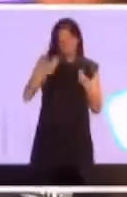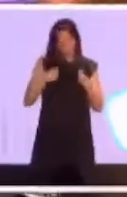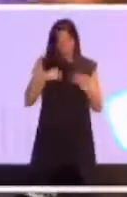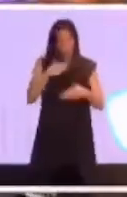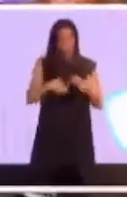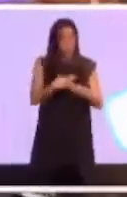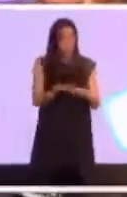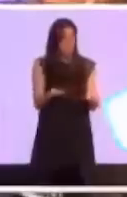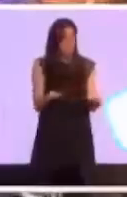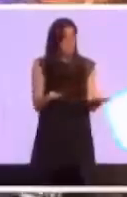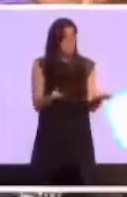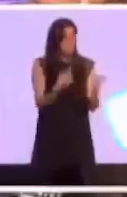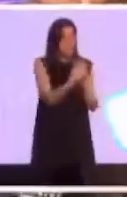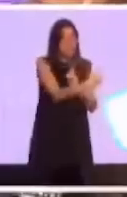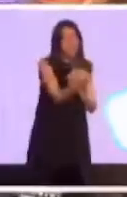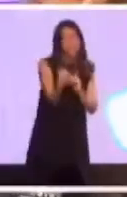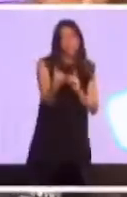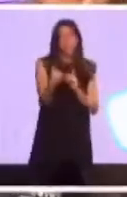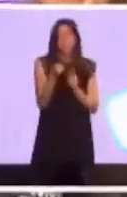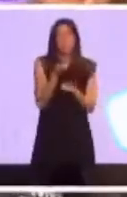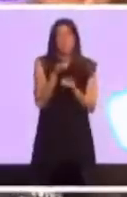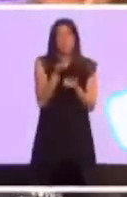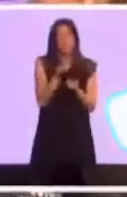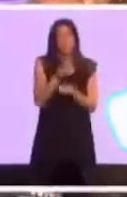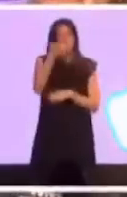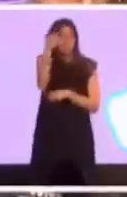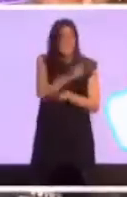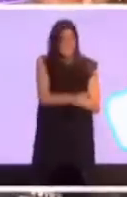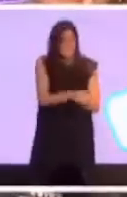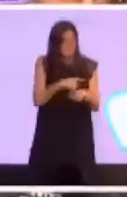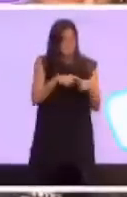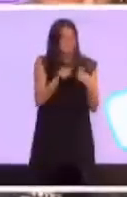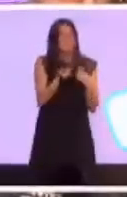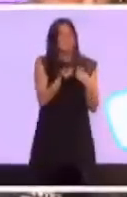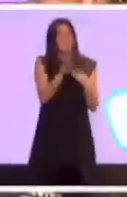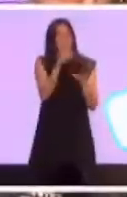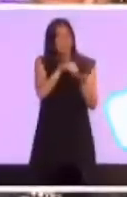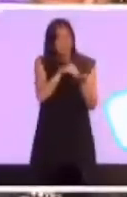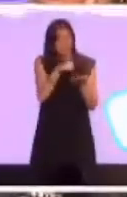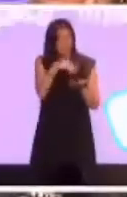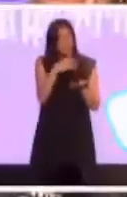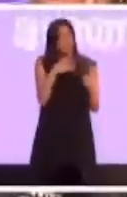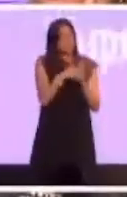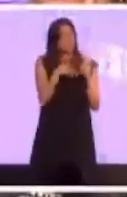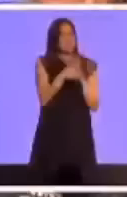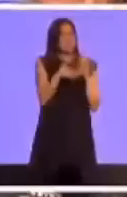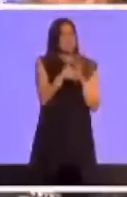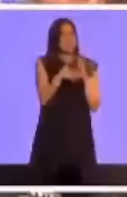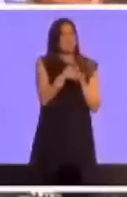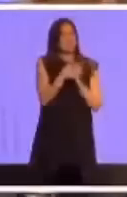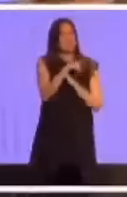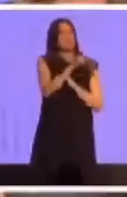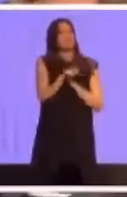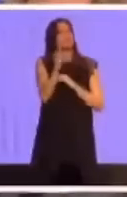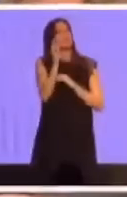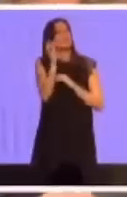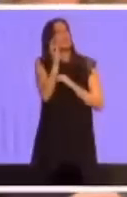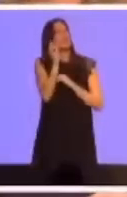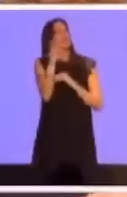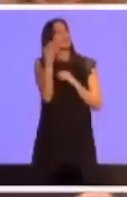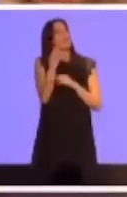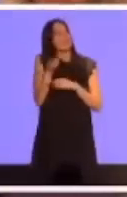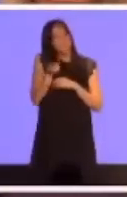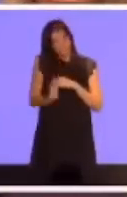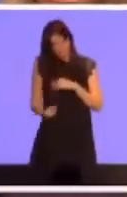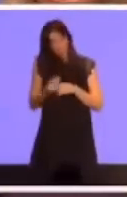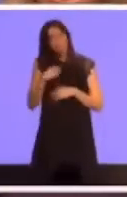diarias la cantidad de comentarios machistas de veces que tenéis que explicar Qué significa que las mujeres tenemos que cobrar